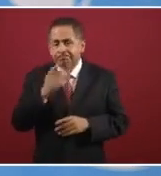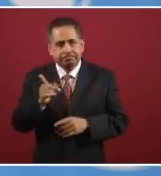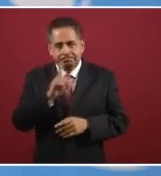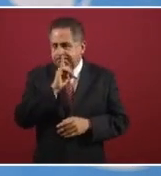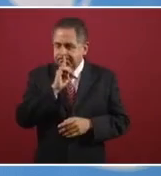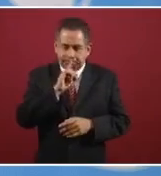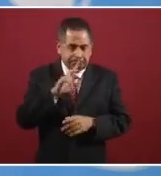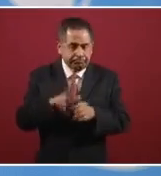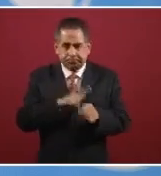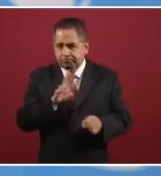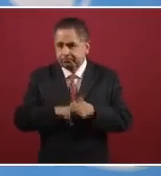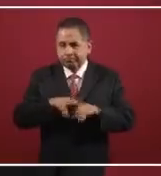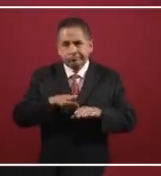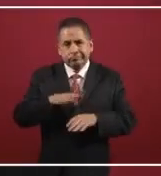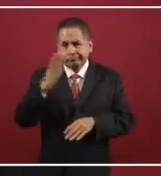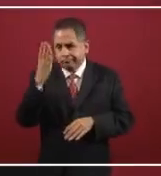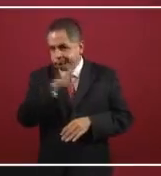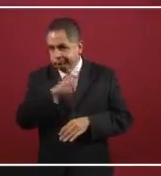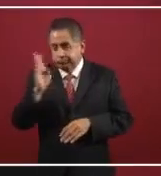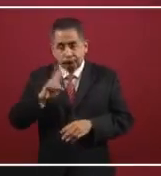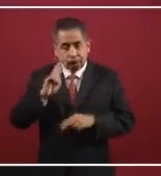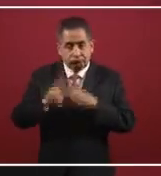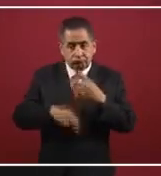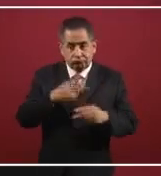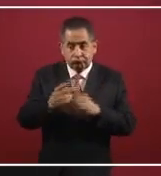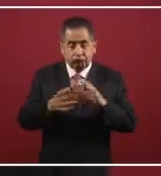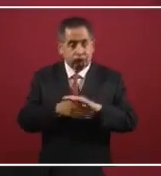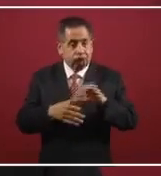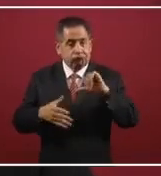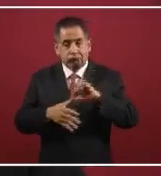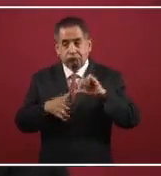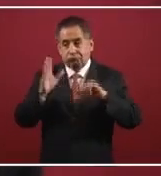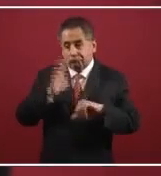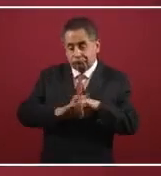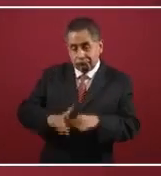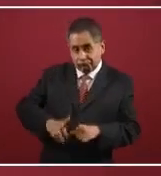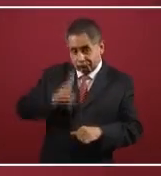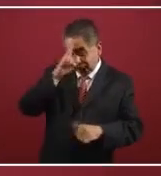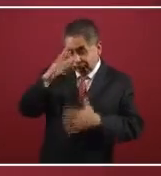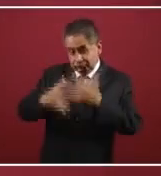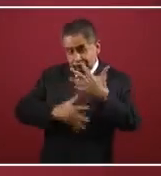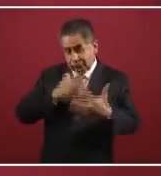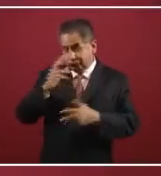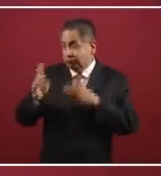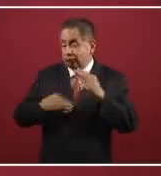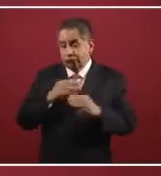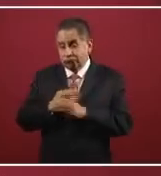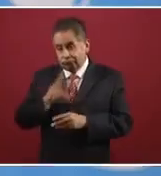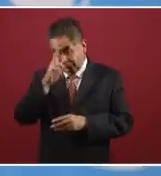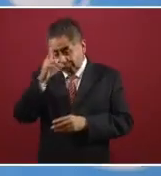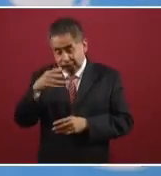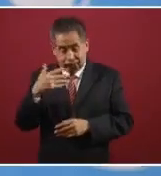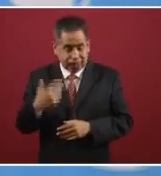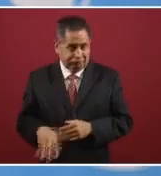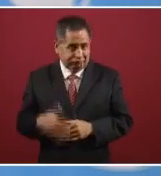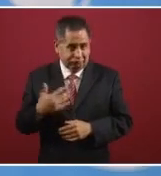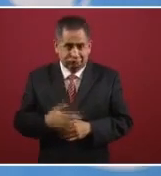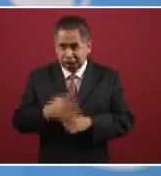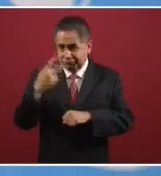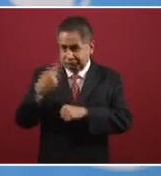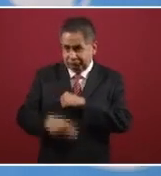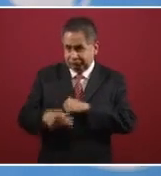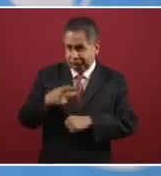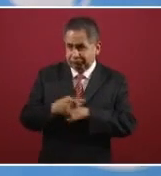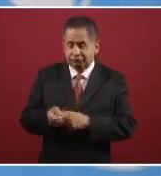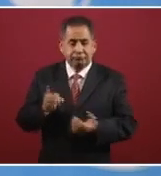La región, además, hay que decirlo, es la región más violenta del mundo. Tenemos tasas de